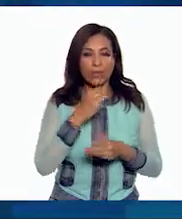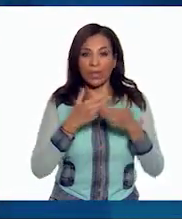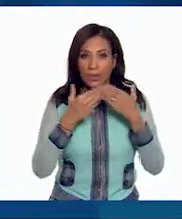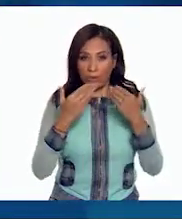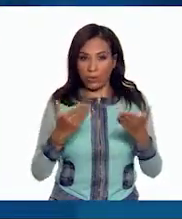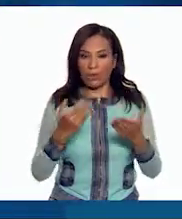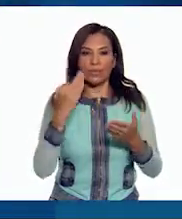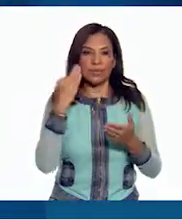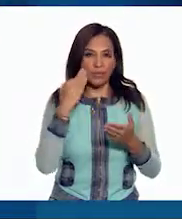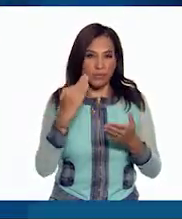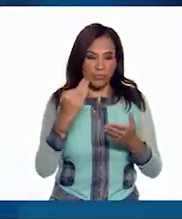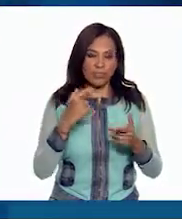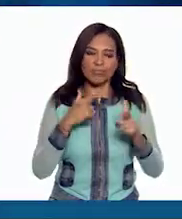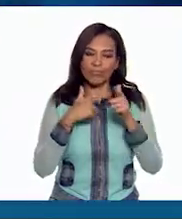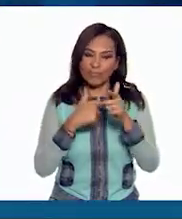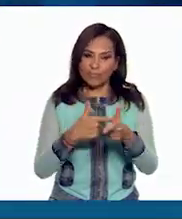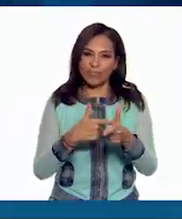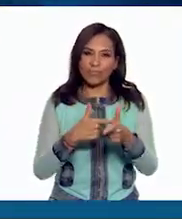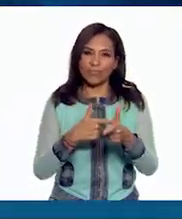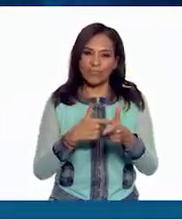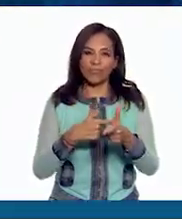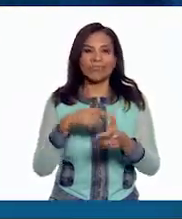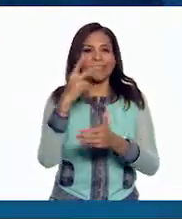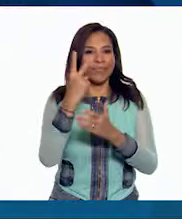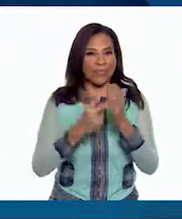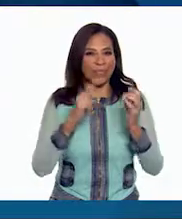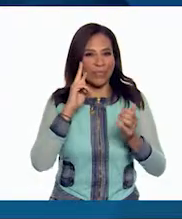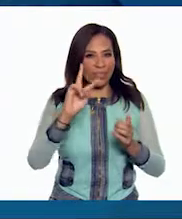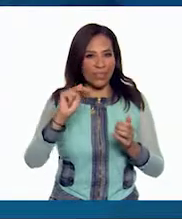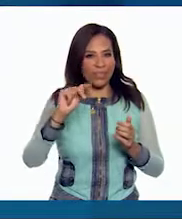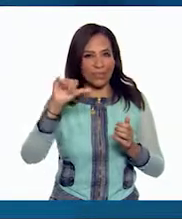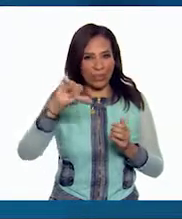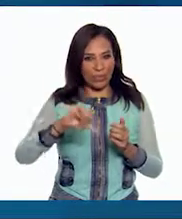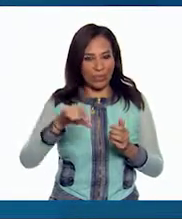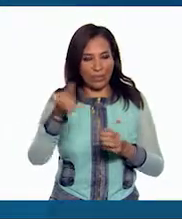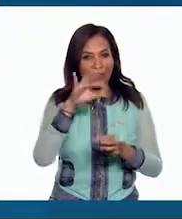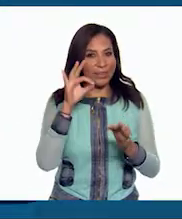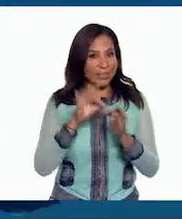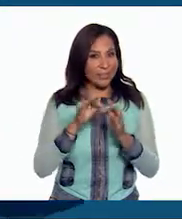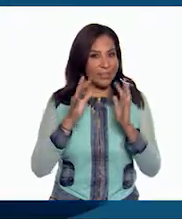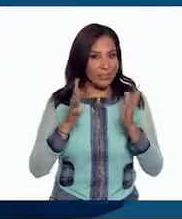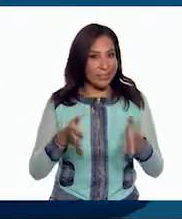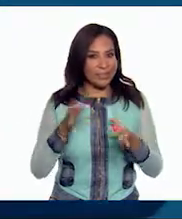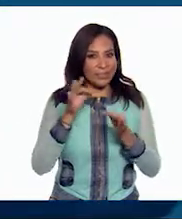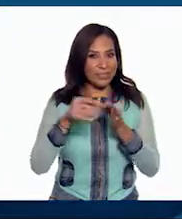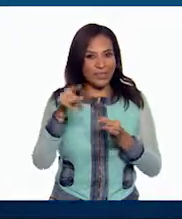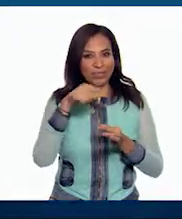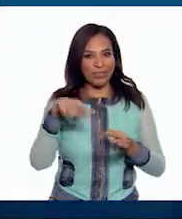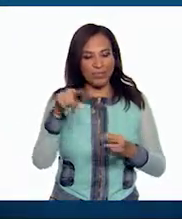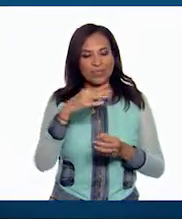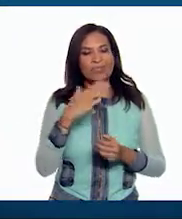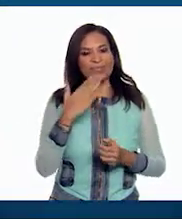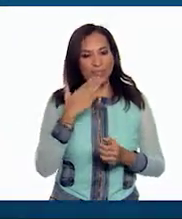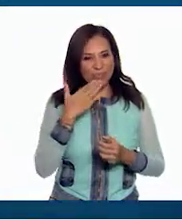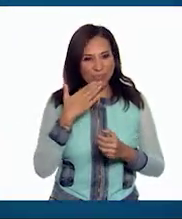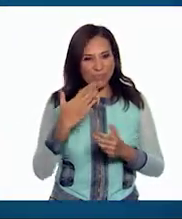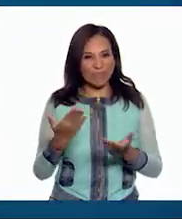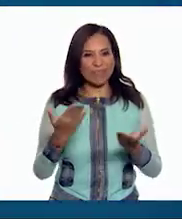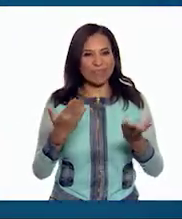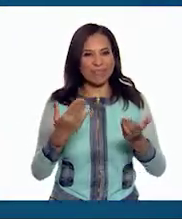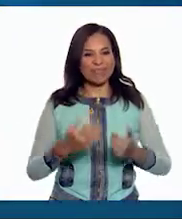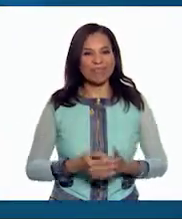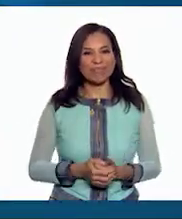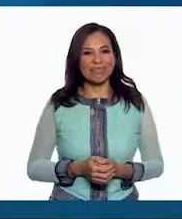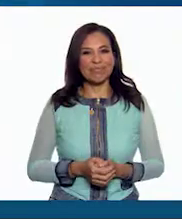Ahora es momento de seguir con el programa de hoy. ¿Listas? ¿Listos? ¡Muy